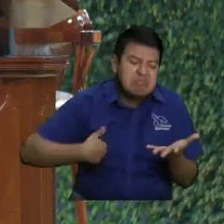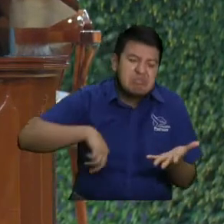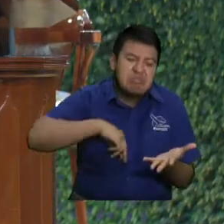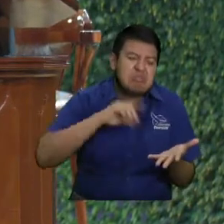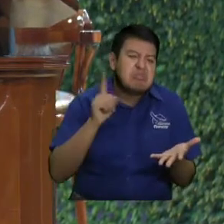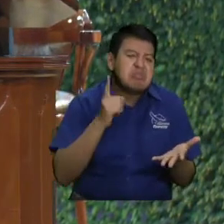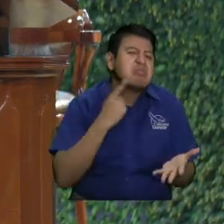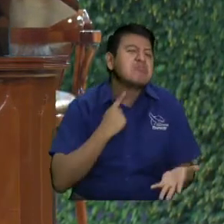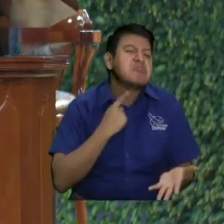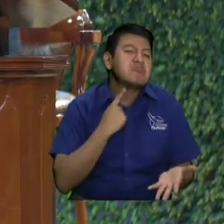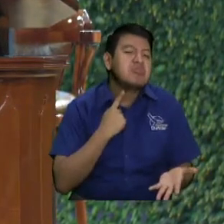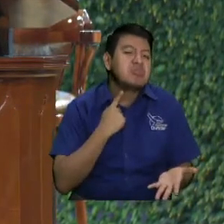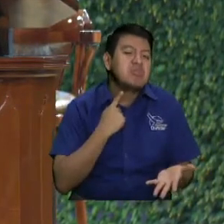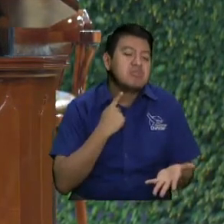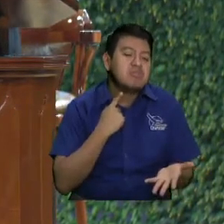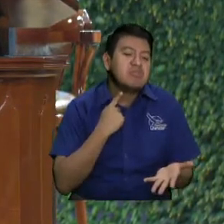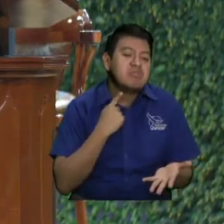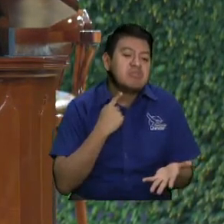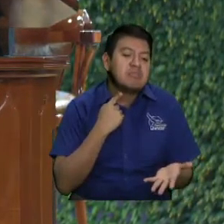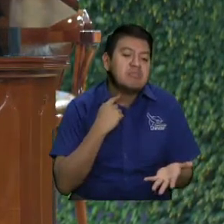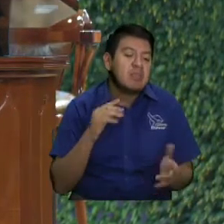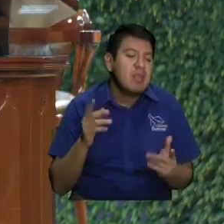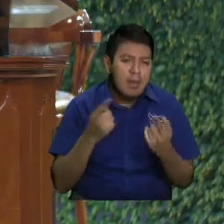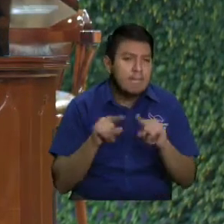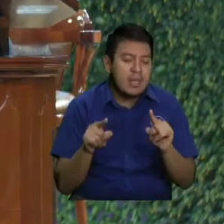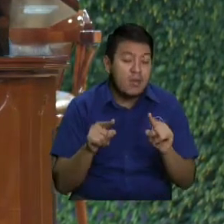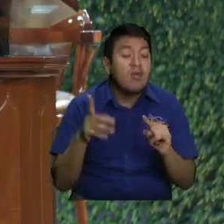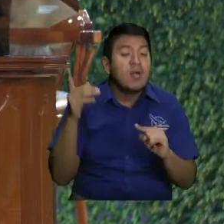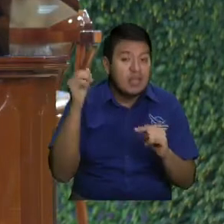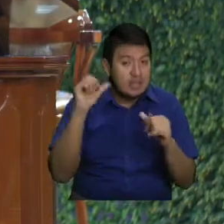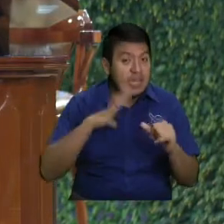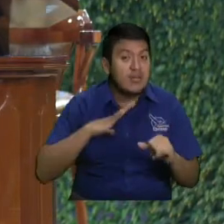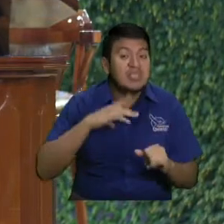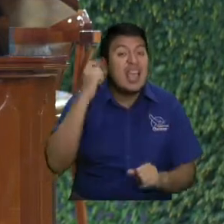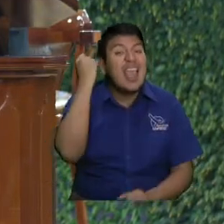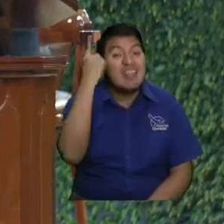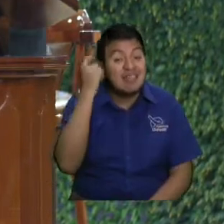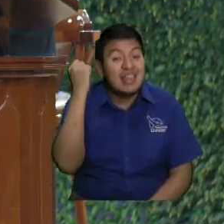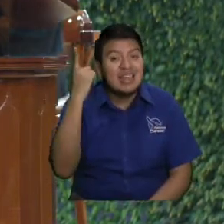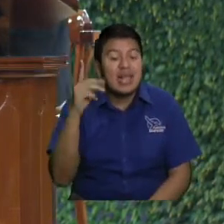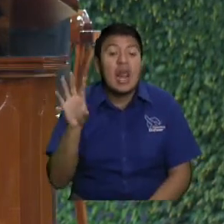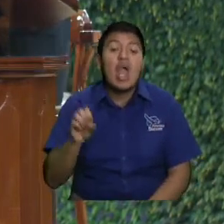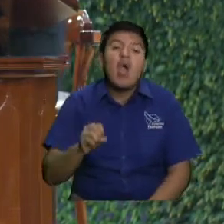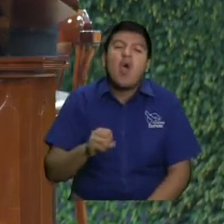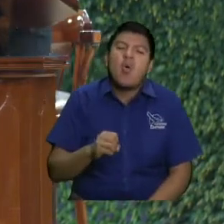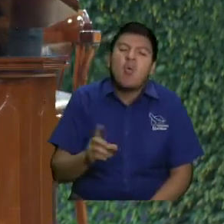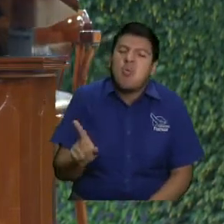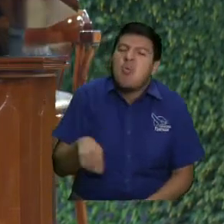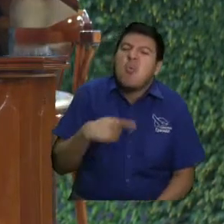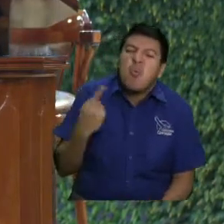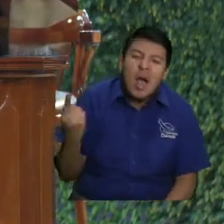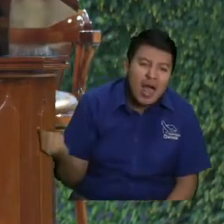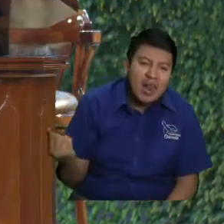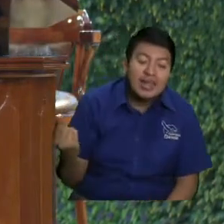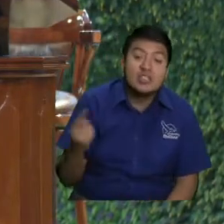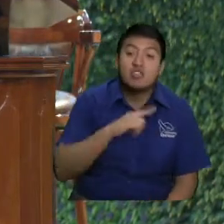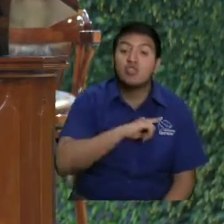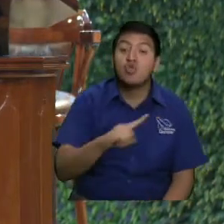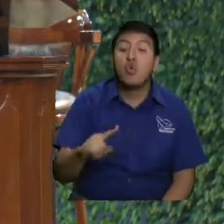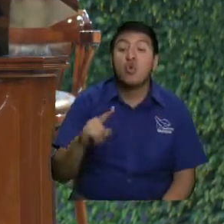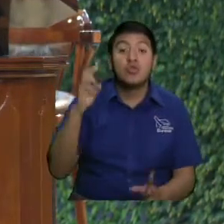guste. Pero para él es perfecto. Aquel hombre que nació y estuvo tanto tiempo